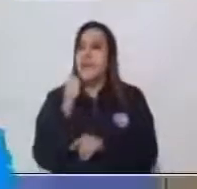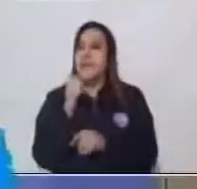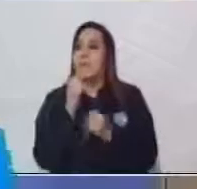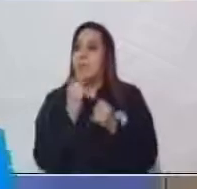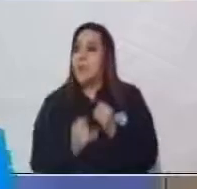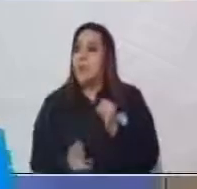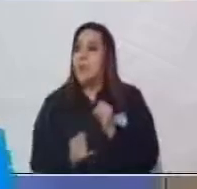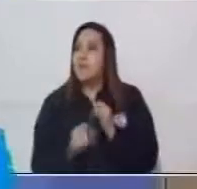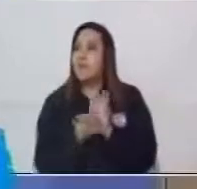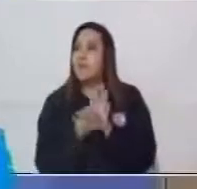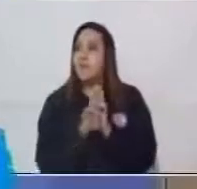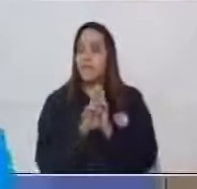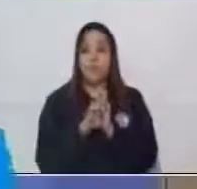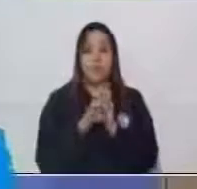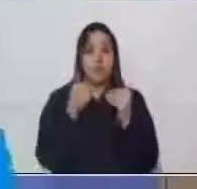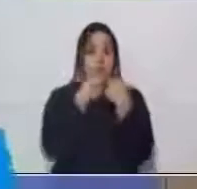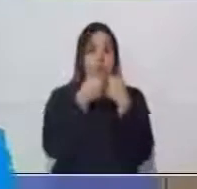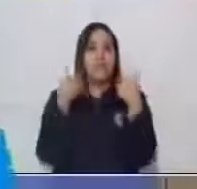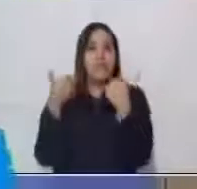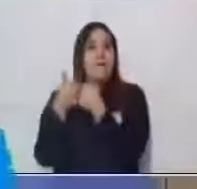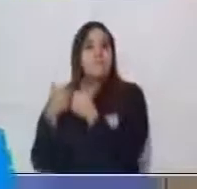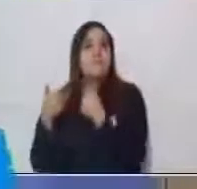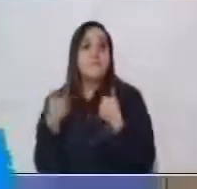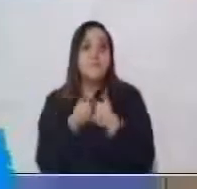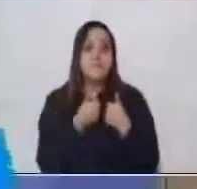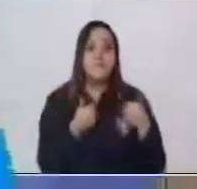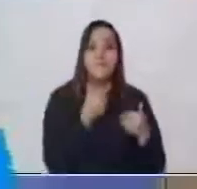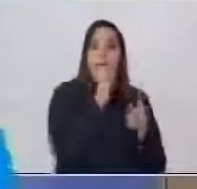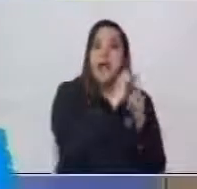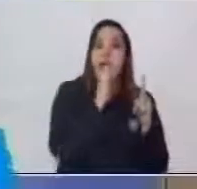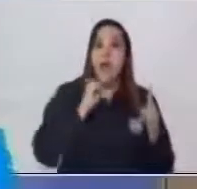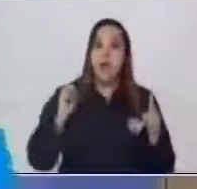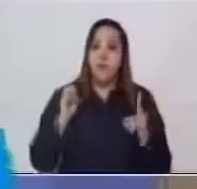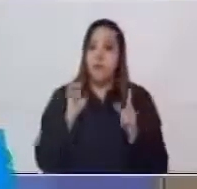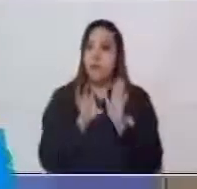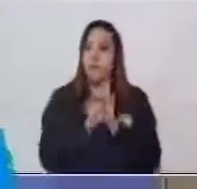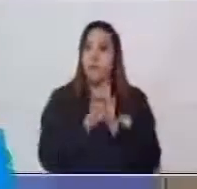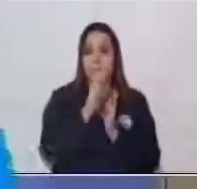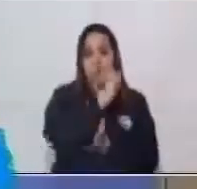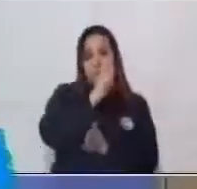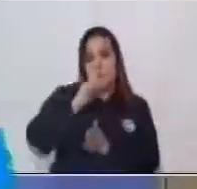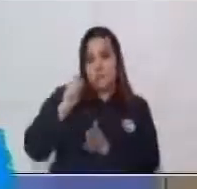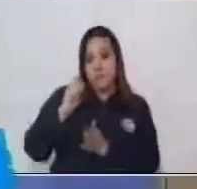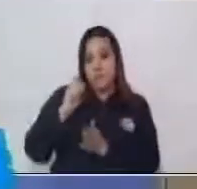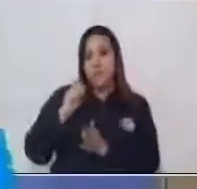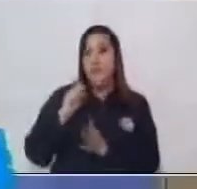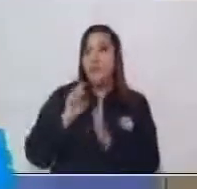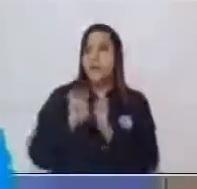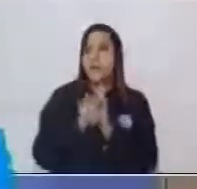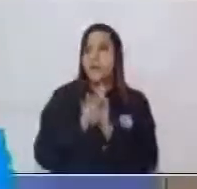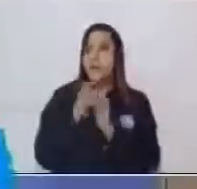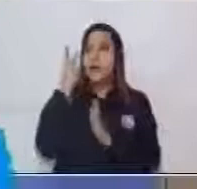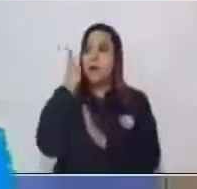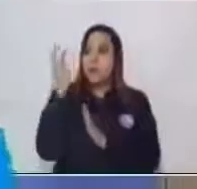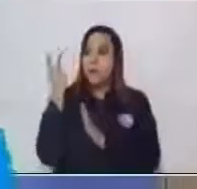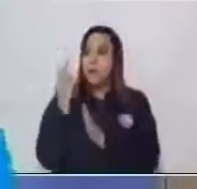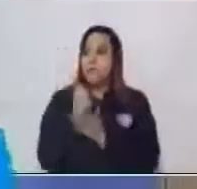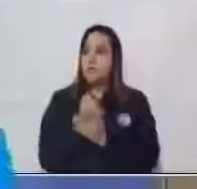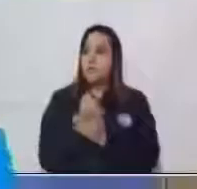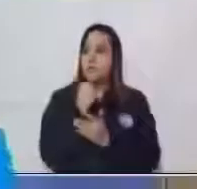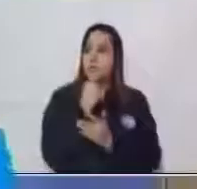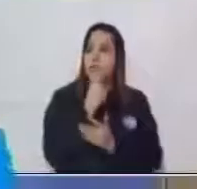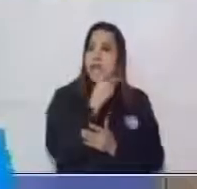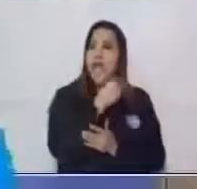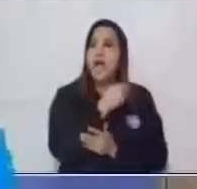queremos dividir el escrito o estamos dividiendo en incisos un escrito. Acá tenemos un ejemplo,